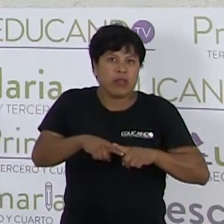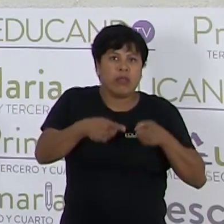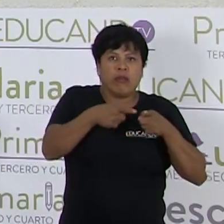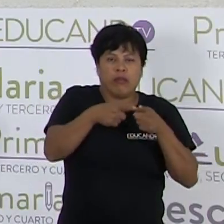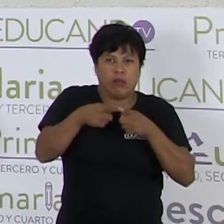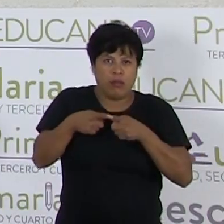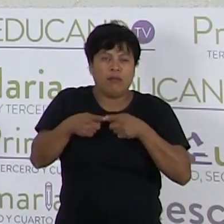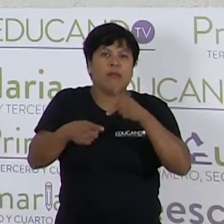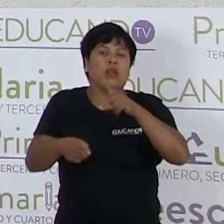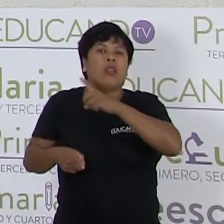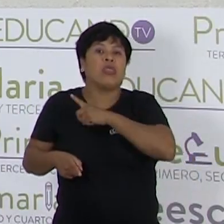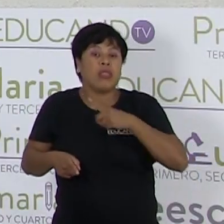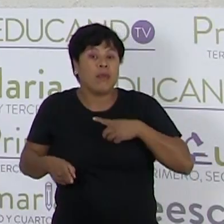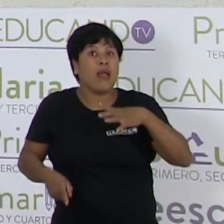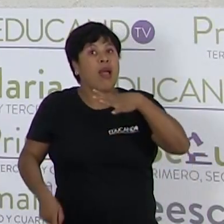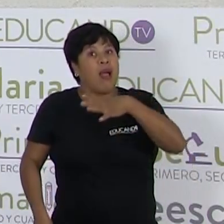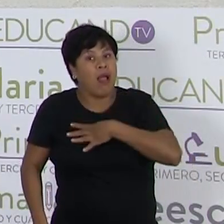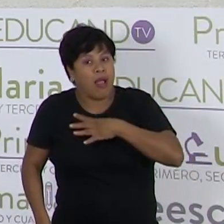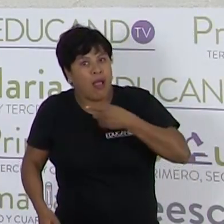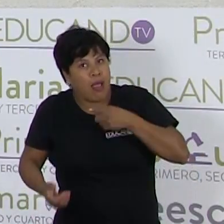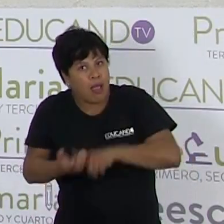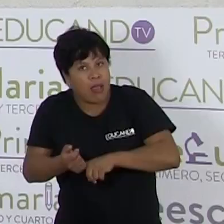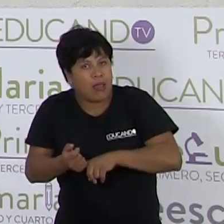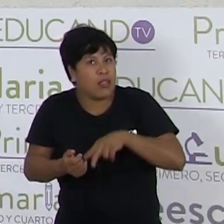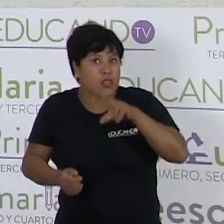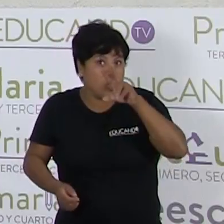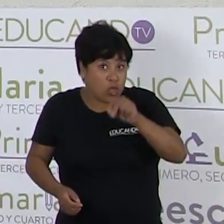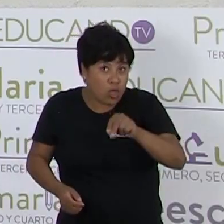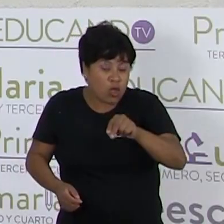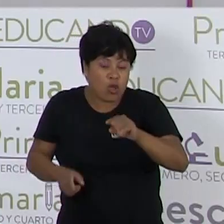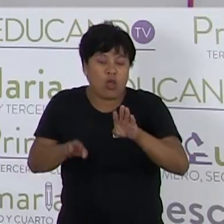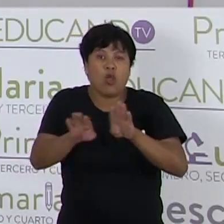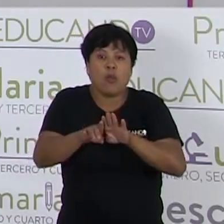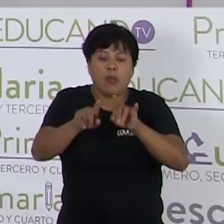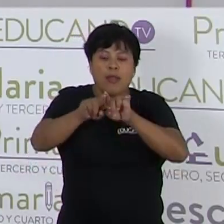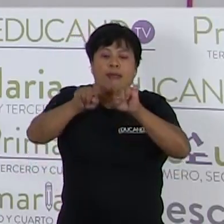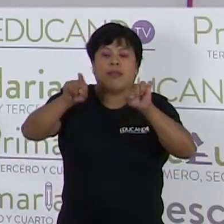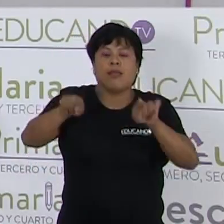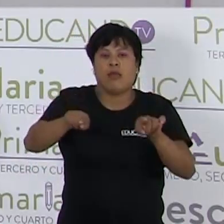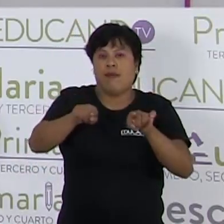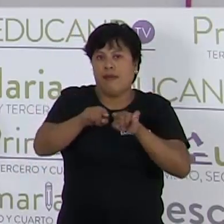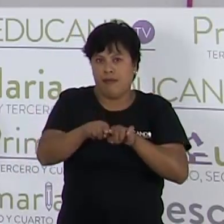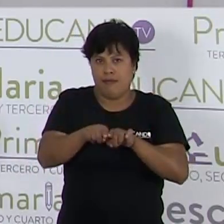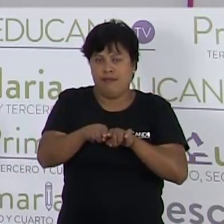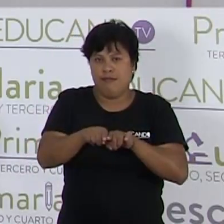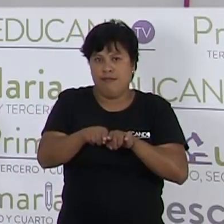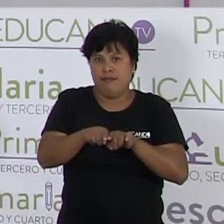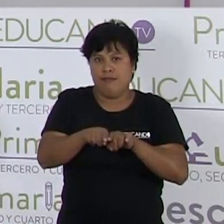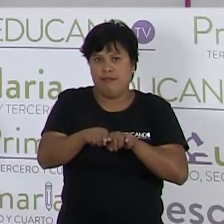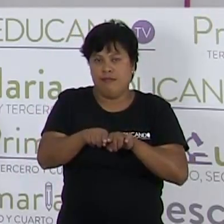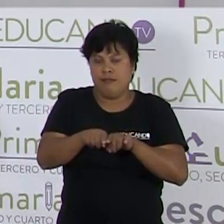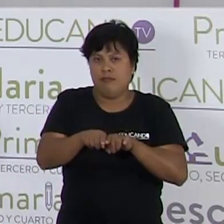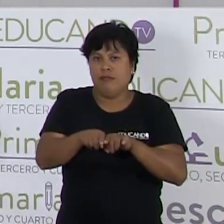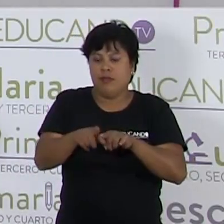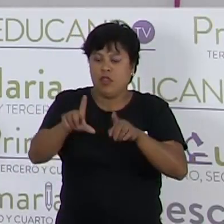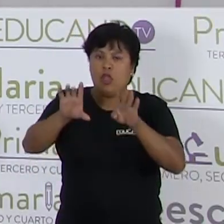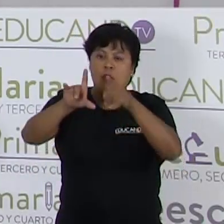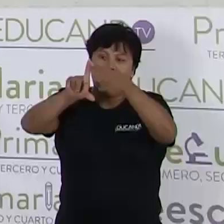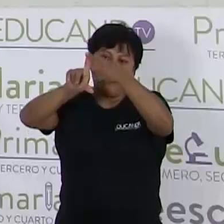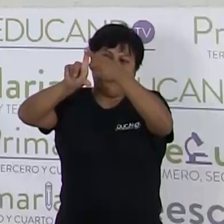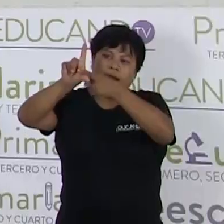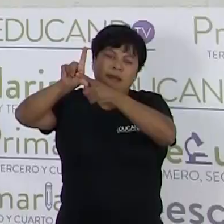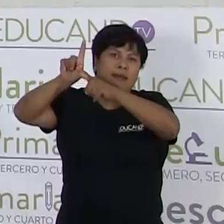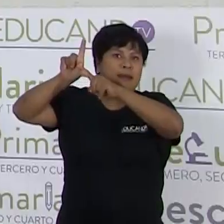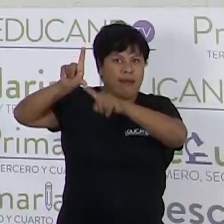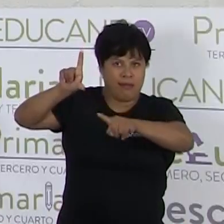debe tener, o mejor dicho, no debe tener ningún lado con un ángulo recto. Entonces